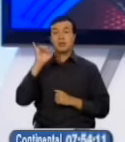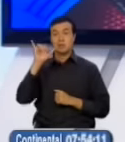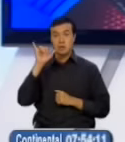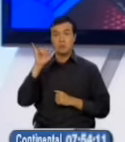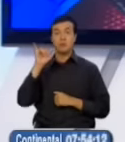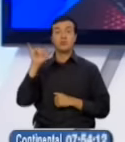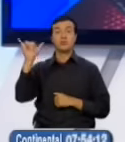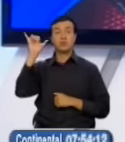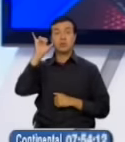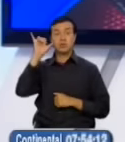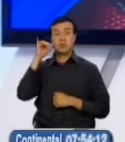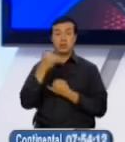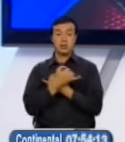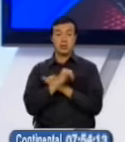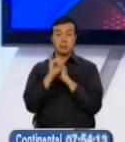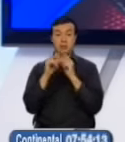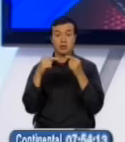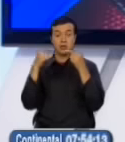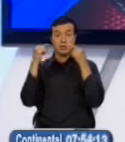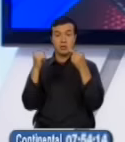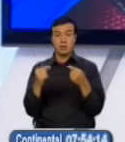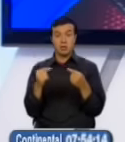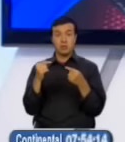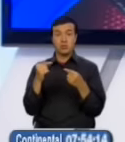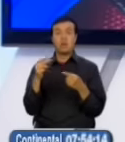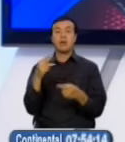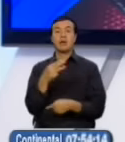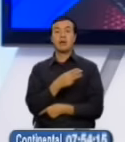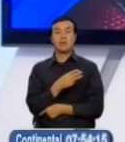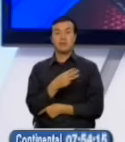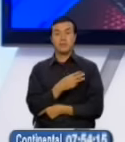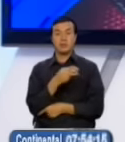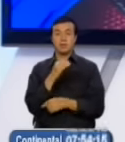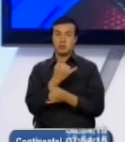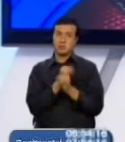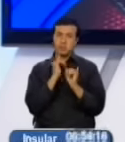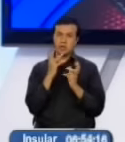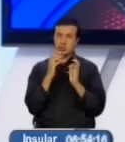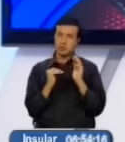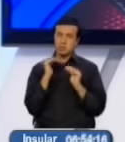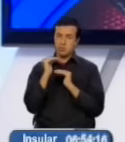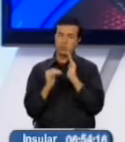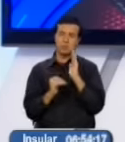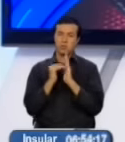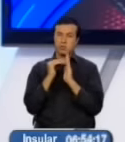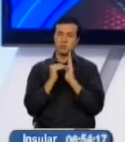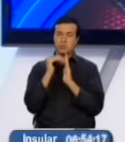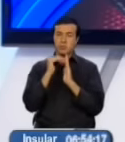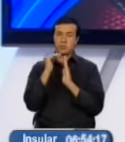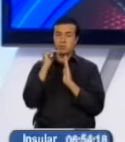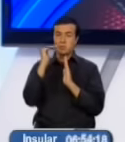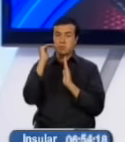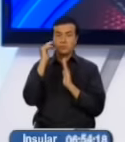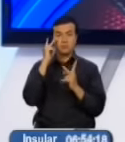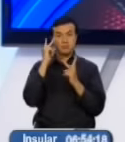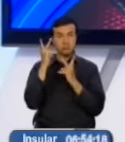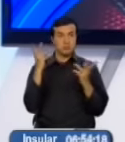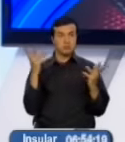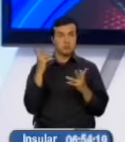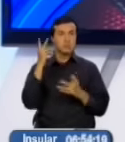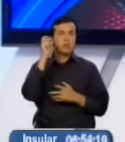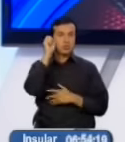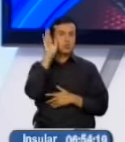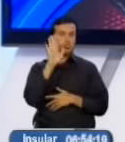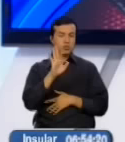en Sangolquí, Independiente del Valle va a recibir al Club Sport Emelec. El Independiente también trata de recuperarse en la tabla de posiciones y veamos la percepción